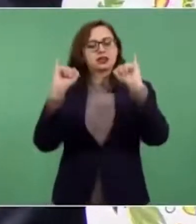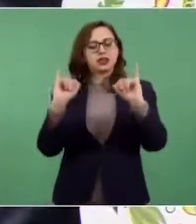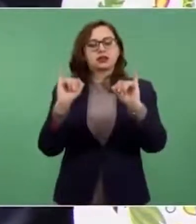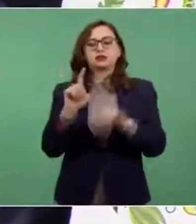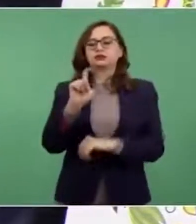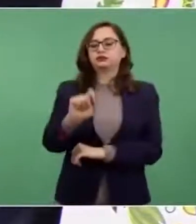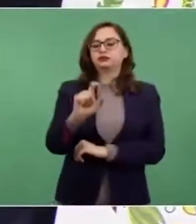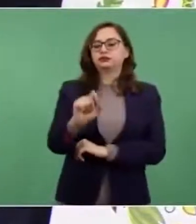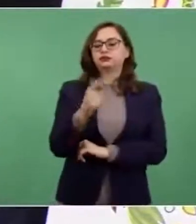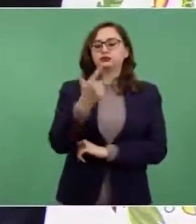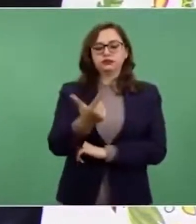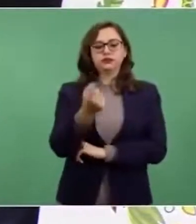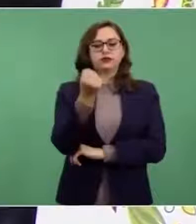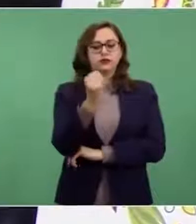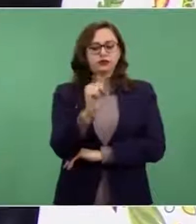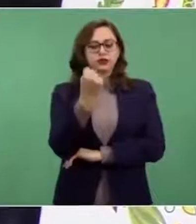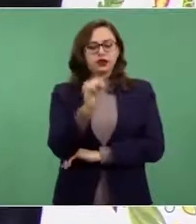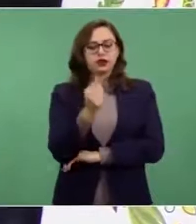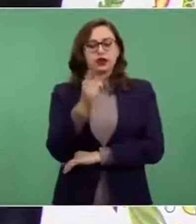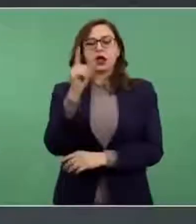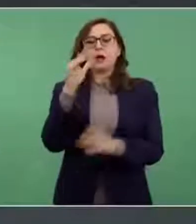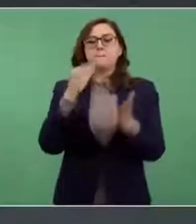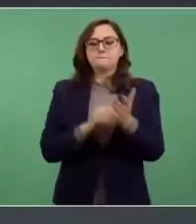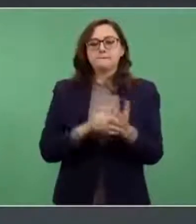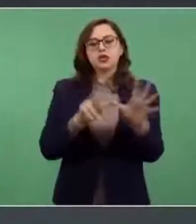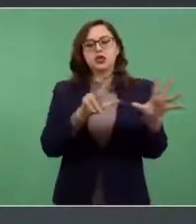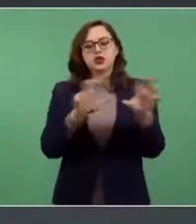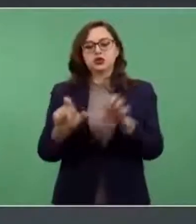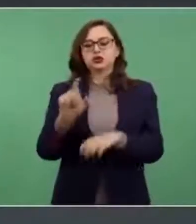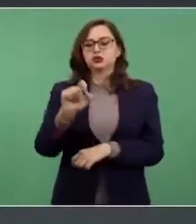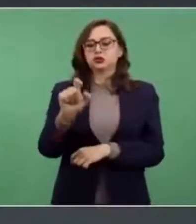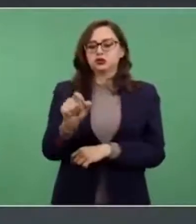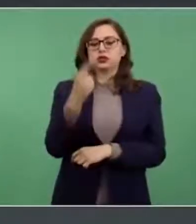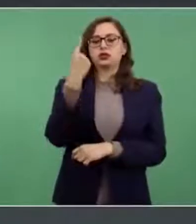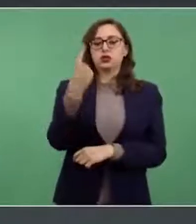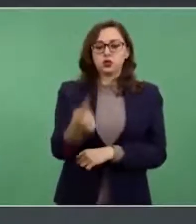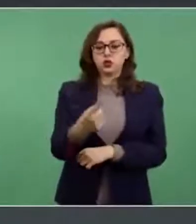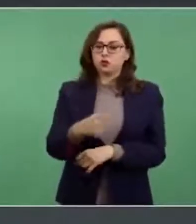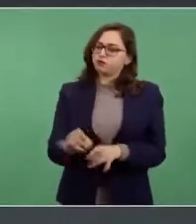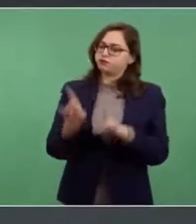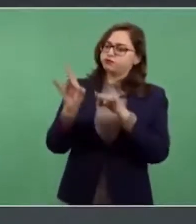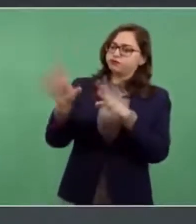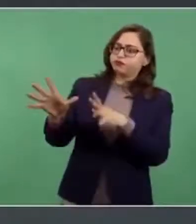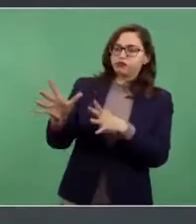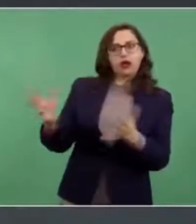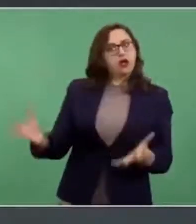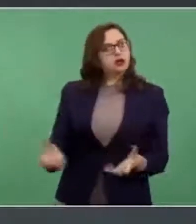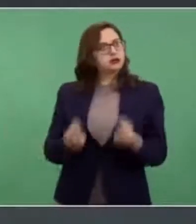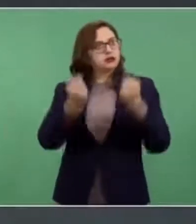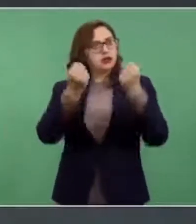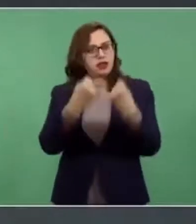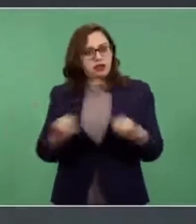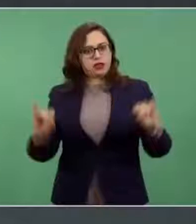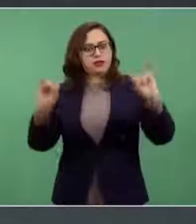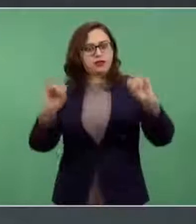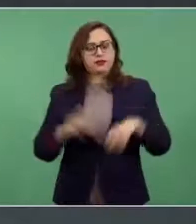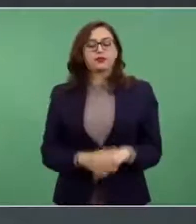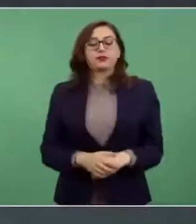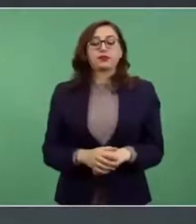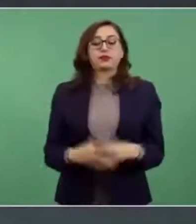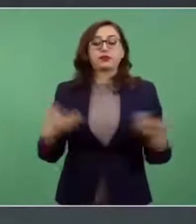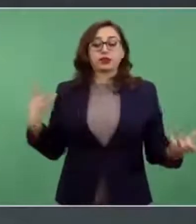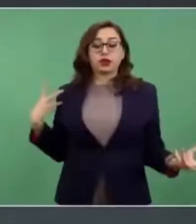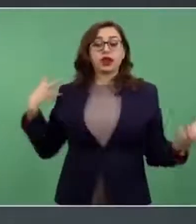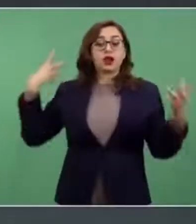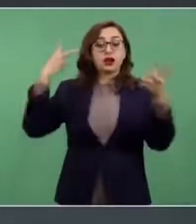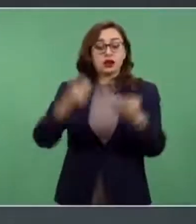el 27 de septiembre de 1821. En este contexto se celebraron